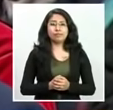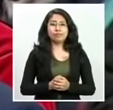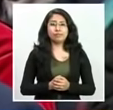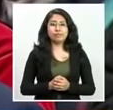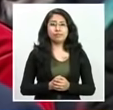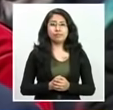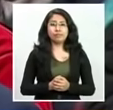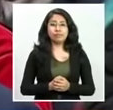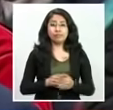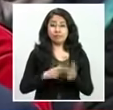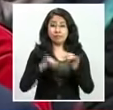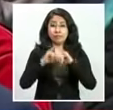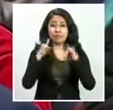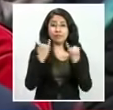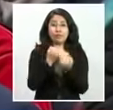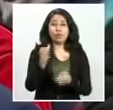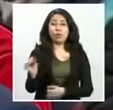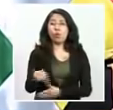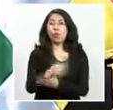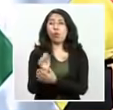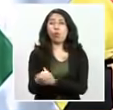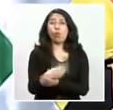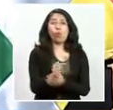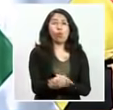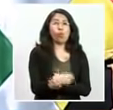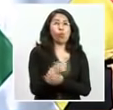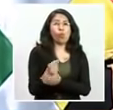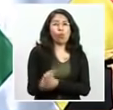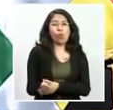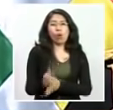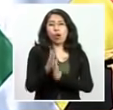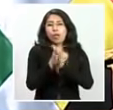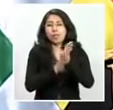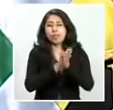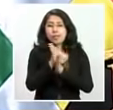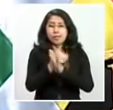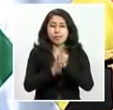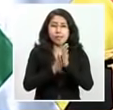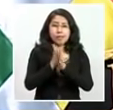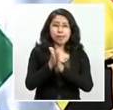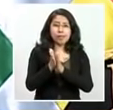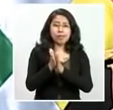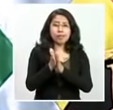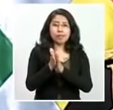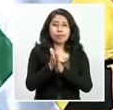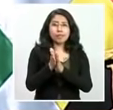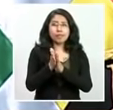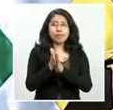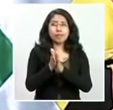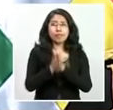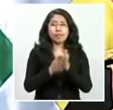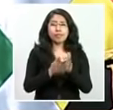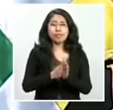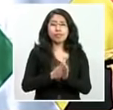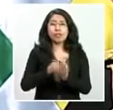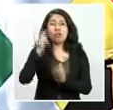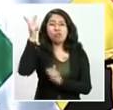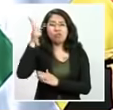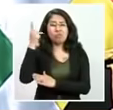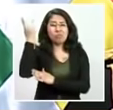Ha sido utilizada, manoseada, con fines absolutamente partidarios,